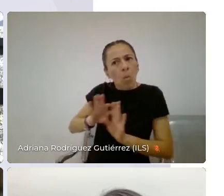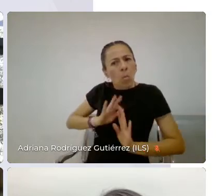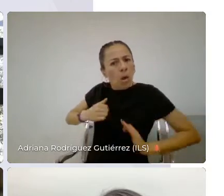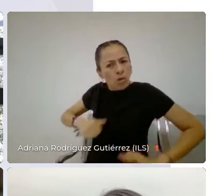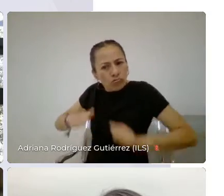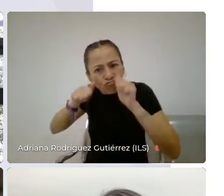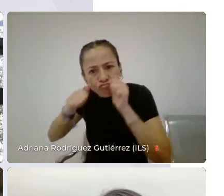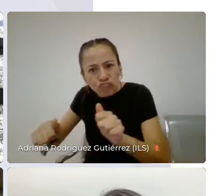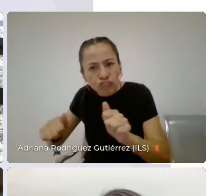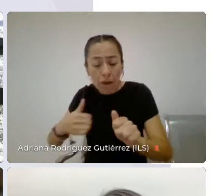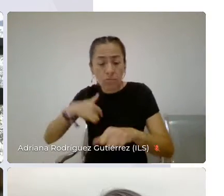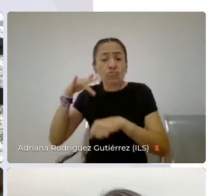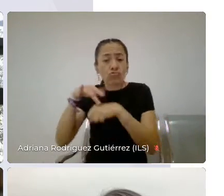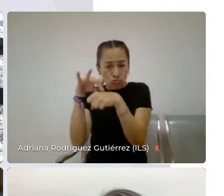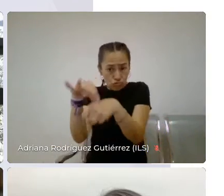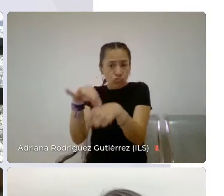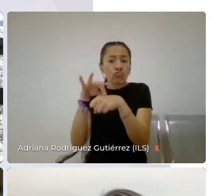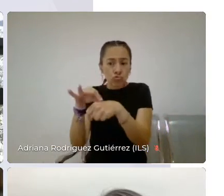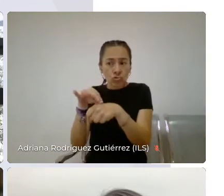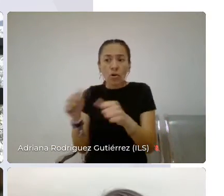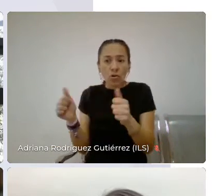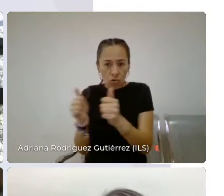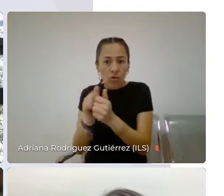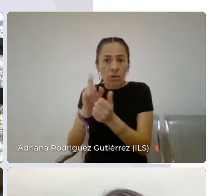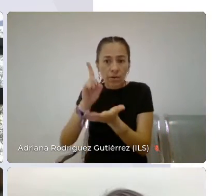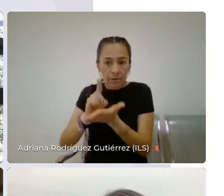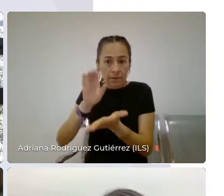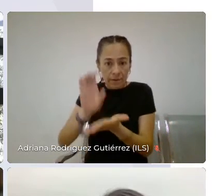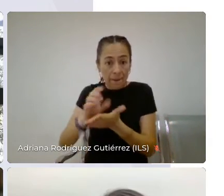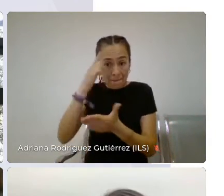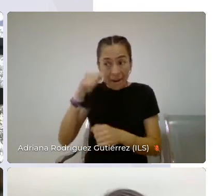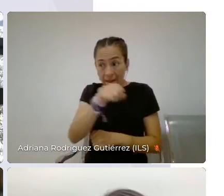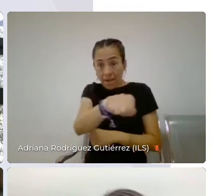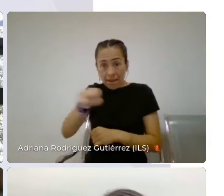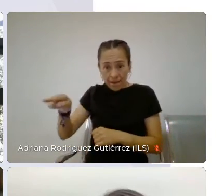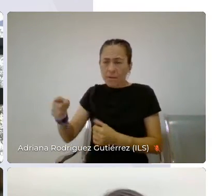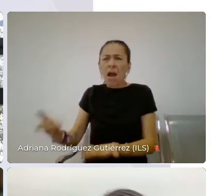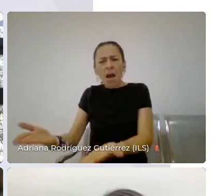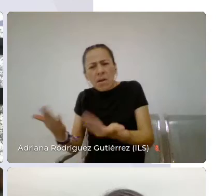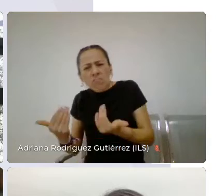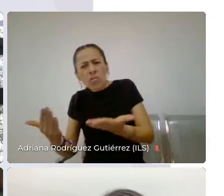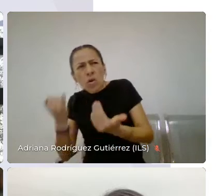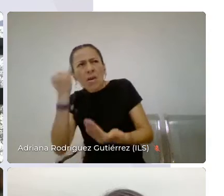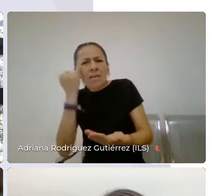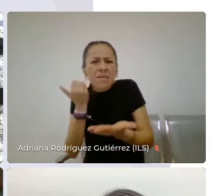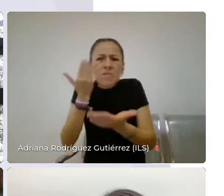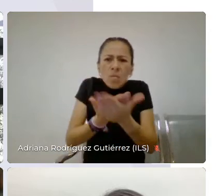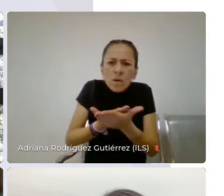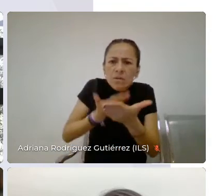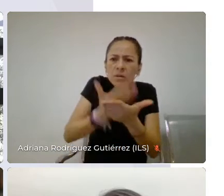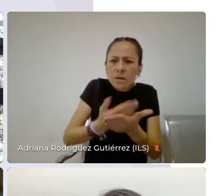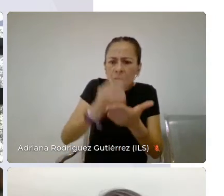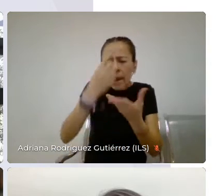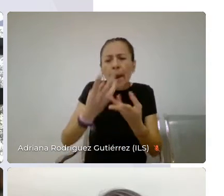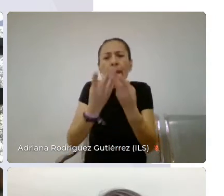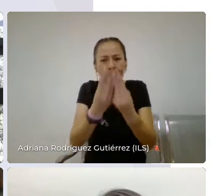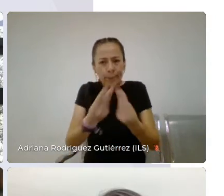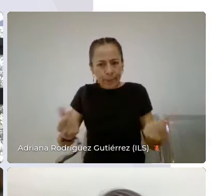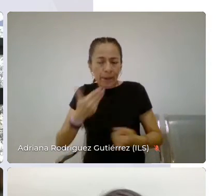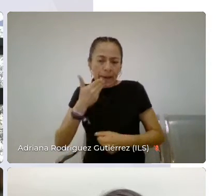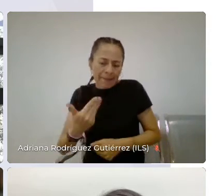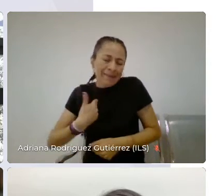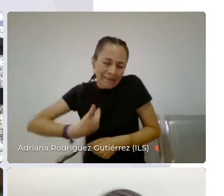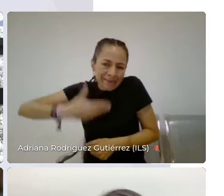discapacidad para que empáticamente también estas personas propongan soluciones. Entendemos que es importante la adaptación de los